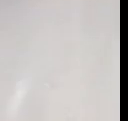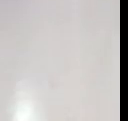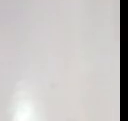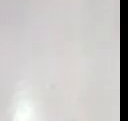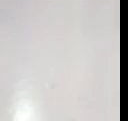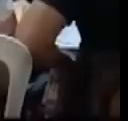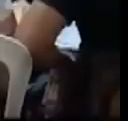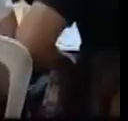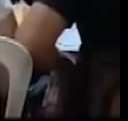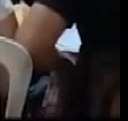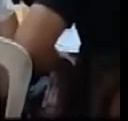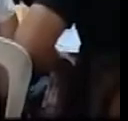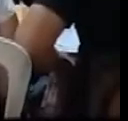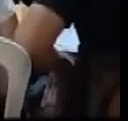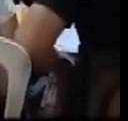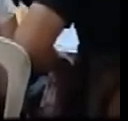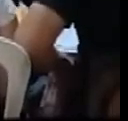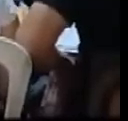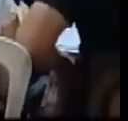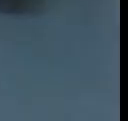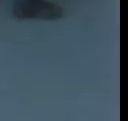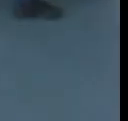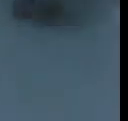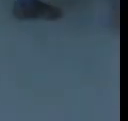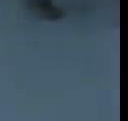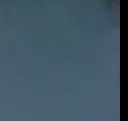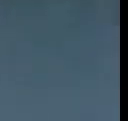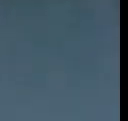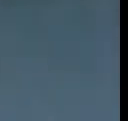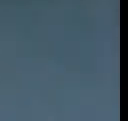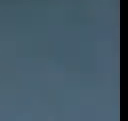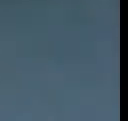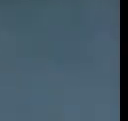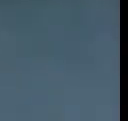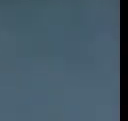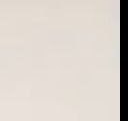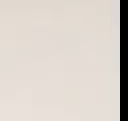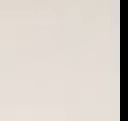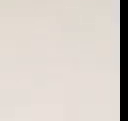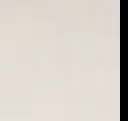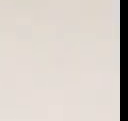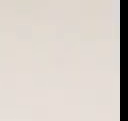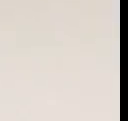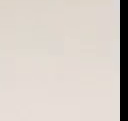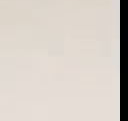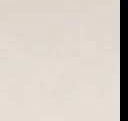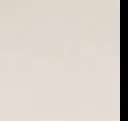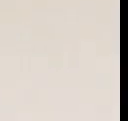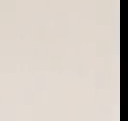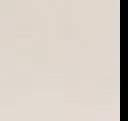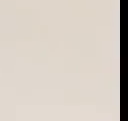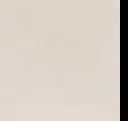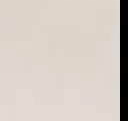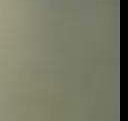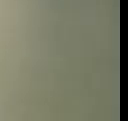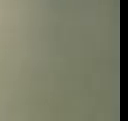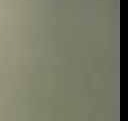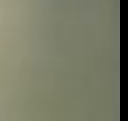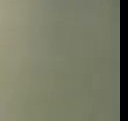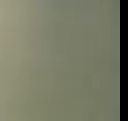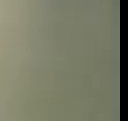anular las elecciones en ese sentido el presidente César Bernardo aral lo dijo que el sistema de justicia de su país deberá ser